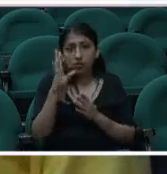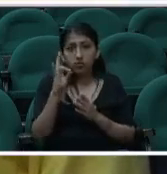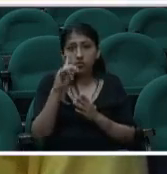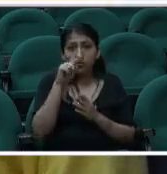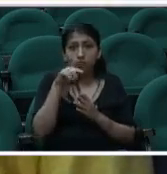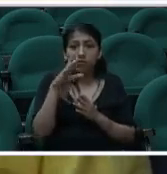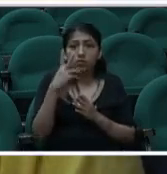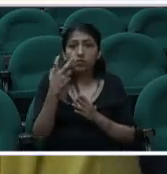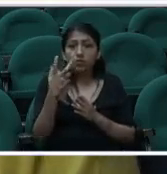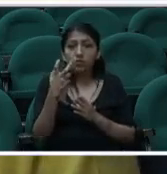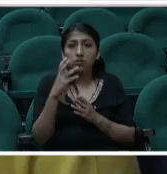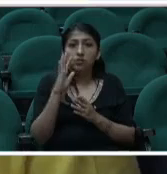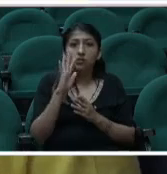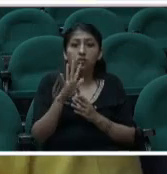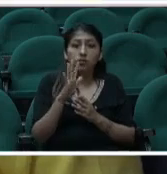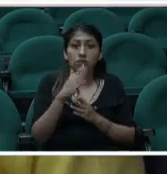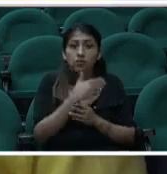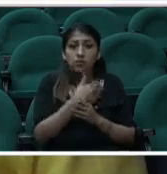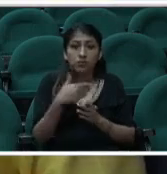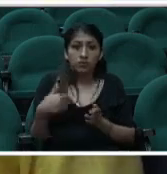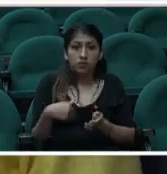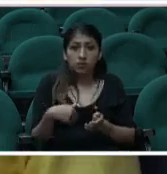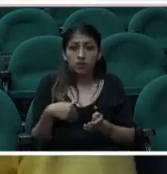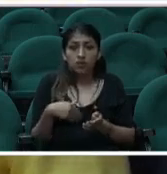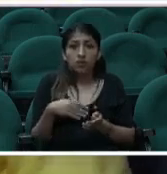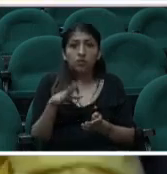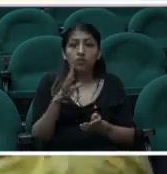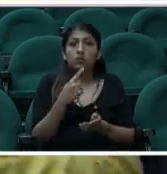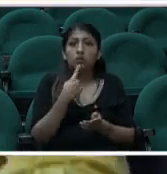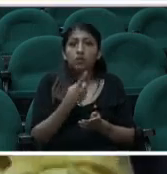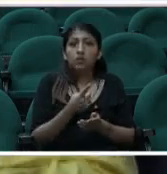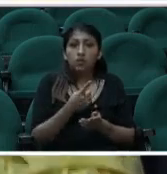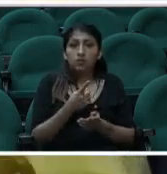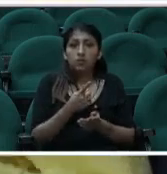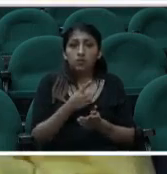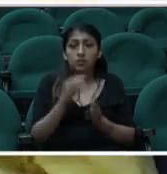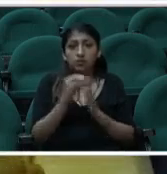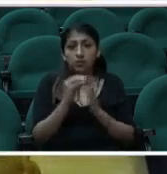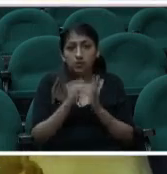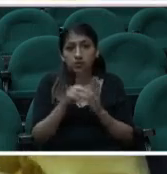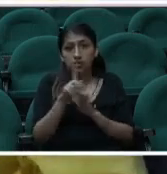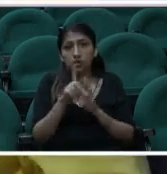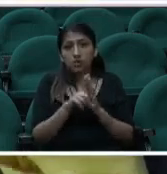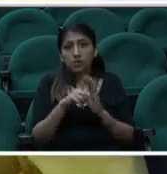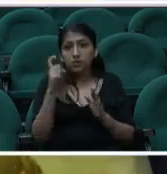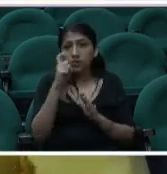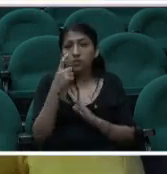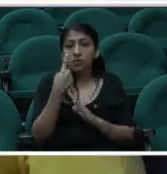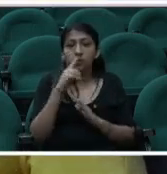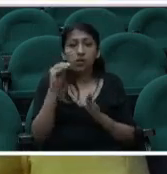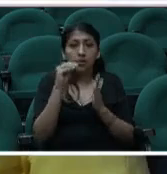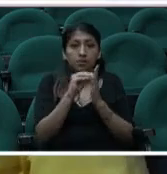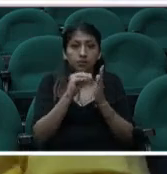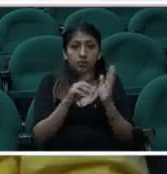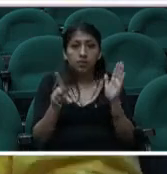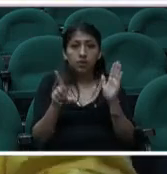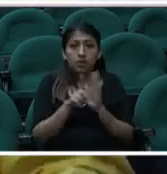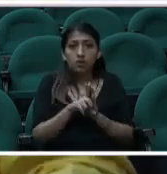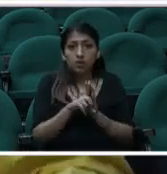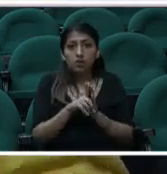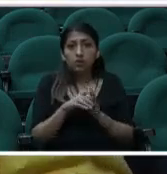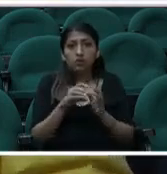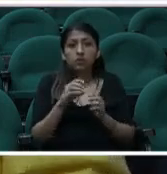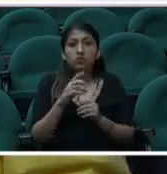al 13 de las atribuciones del presidente las atribuciones dicen expedir los reglamentos necesarios para la aplicación de las leyes sin